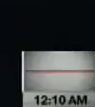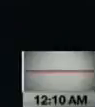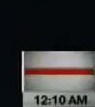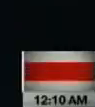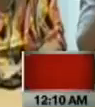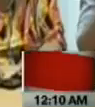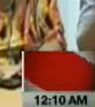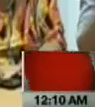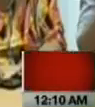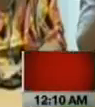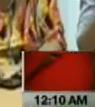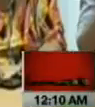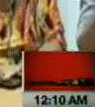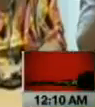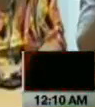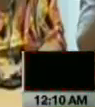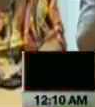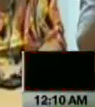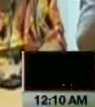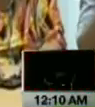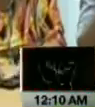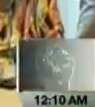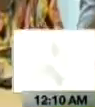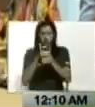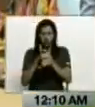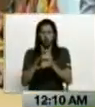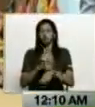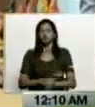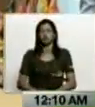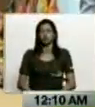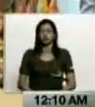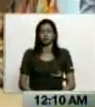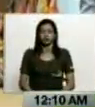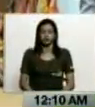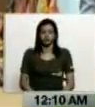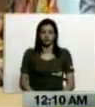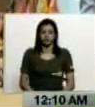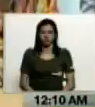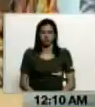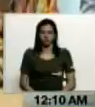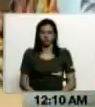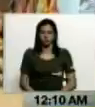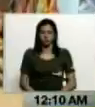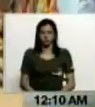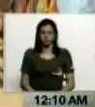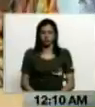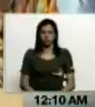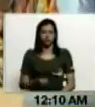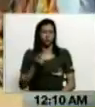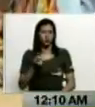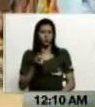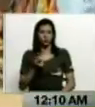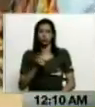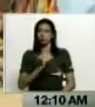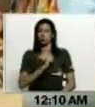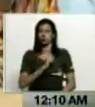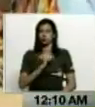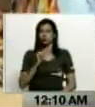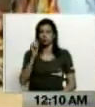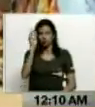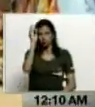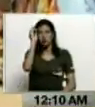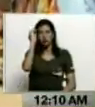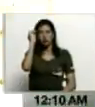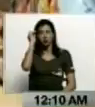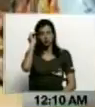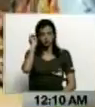guevar para salir del régimen de Nicolás maduro pero no solamente sala de Nicolás maduro sino lo decimos sin ningún tipo de complejo